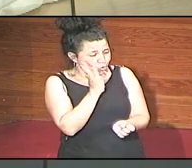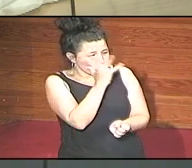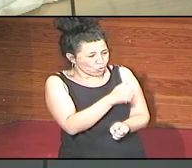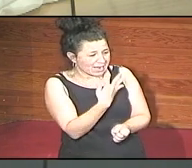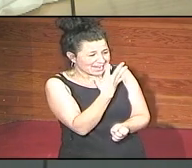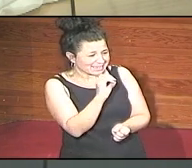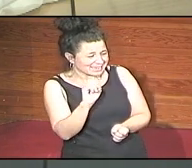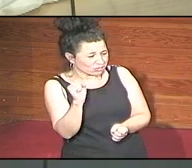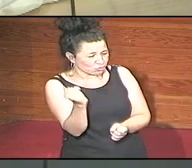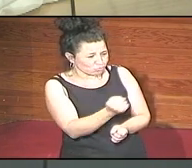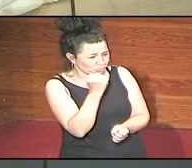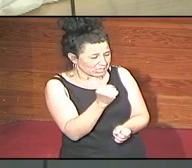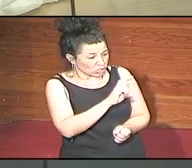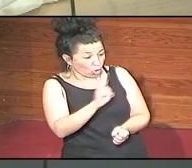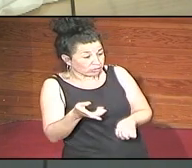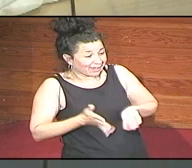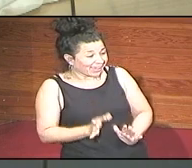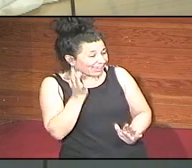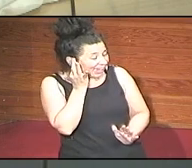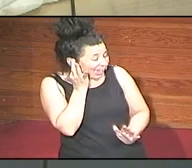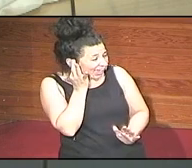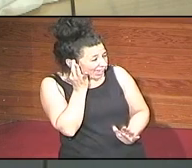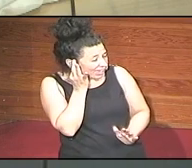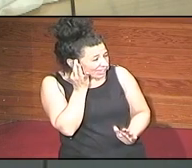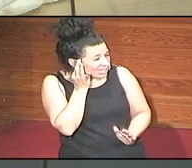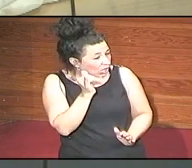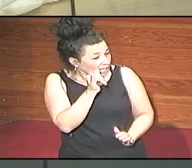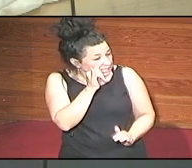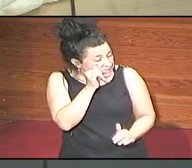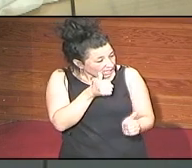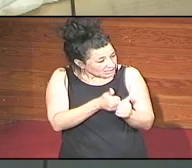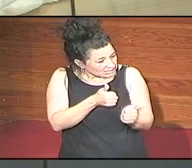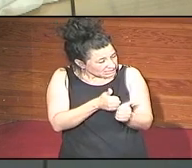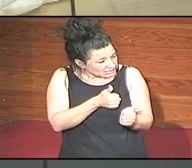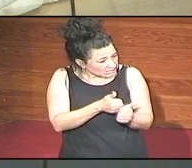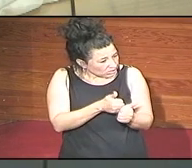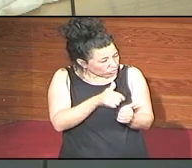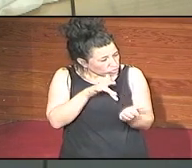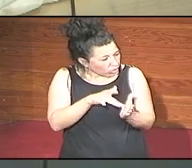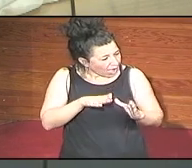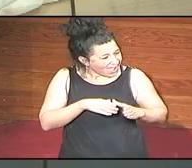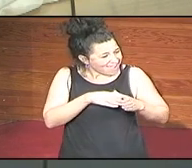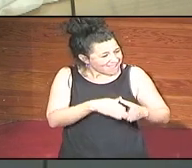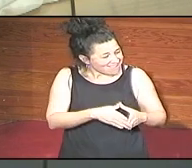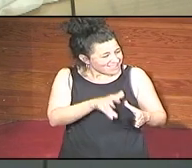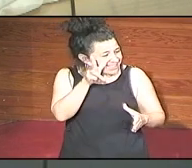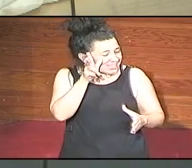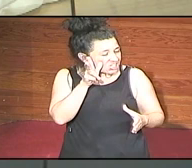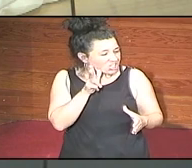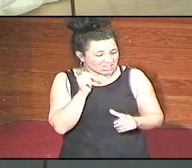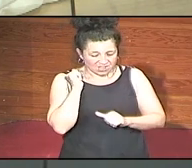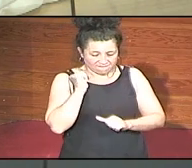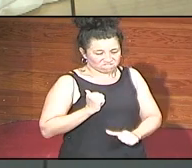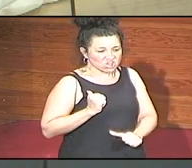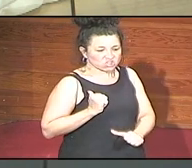su otra hija hachís el otro día estaba porque la sigo en instagram y estaba en un yate de vacaciones con un bolso que me lo mire lo